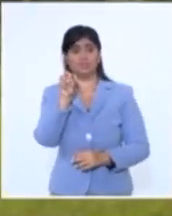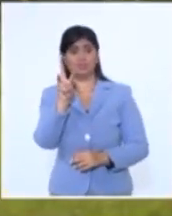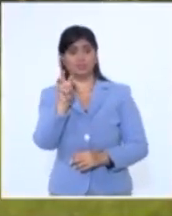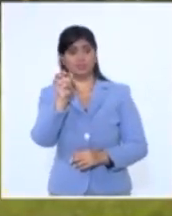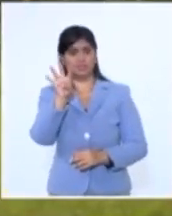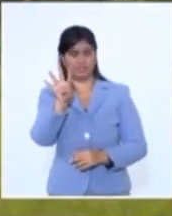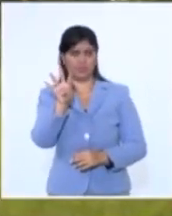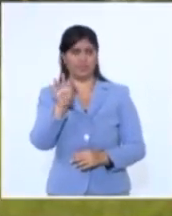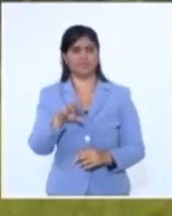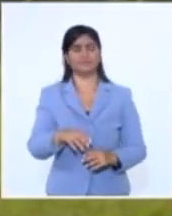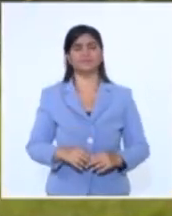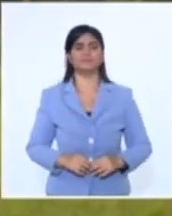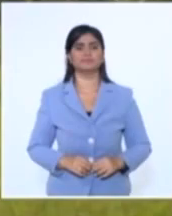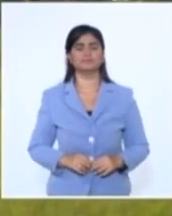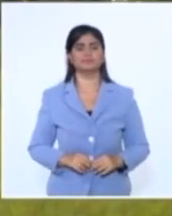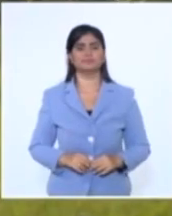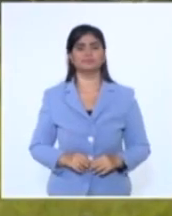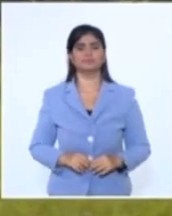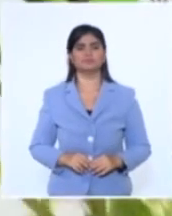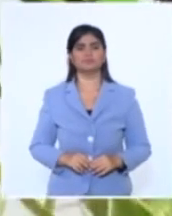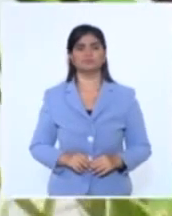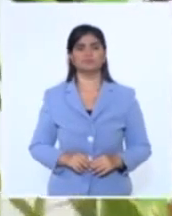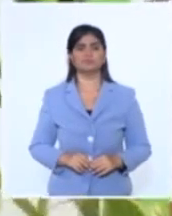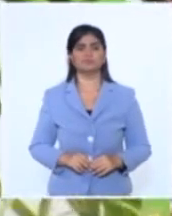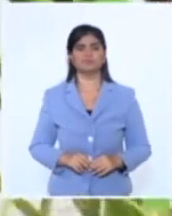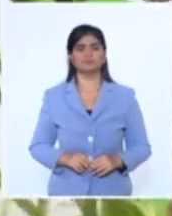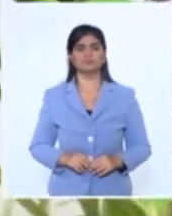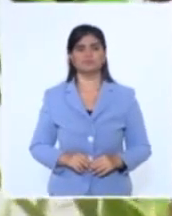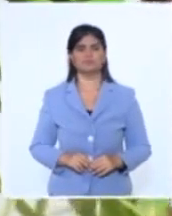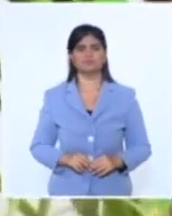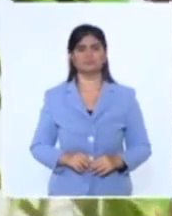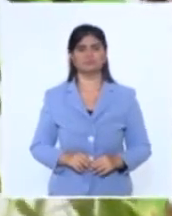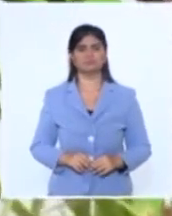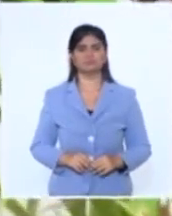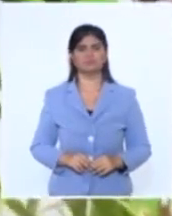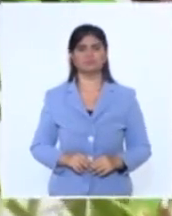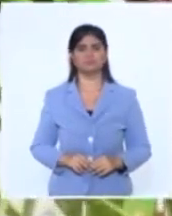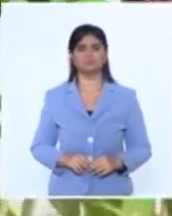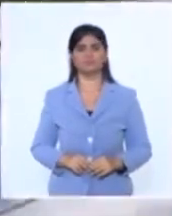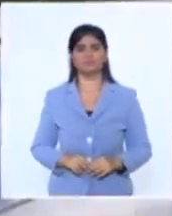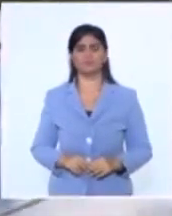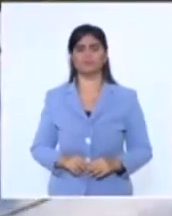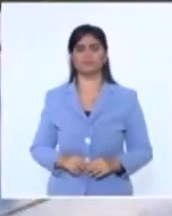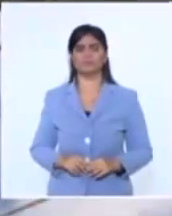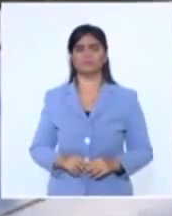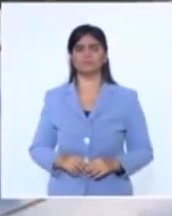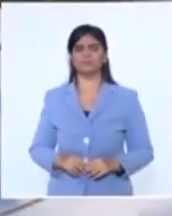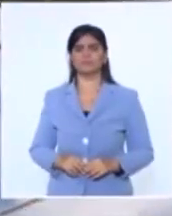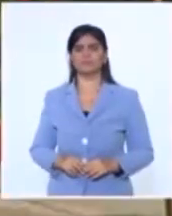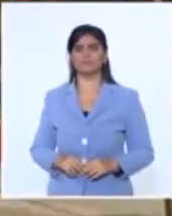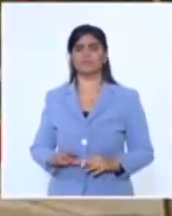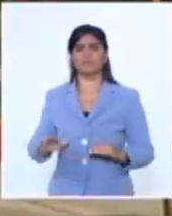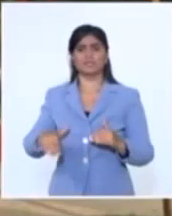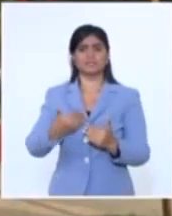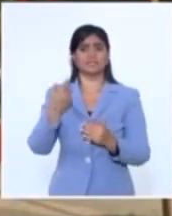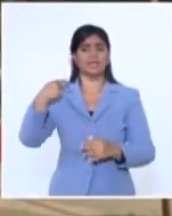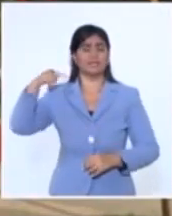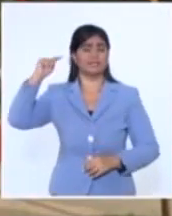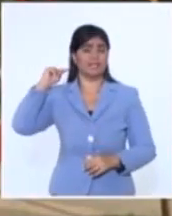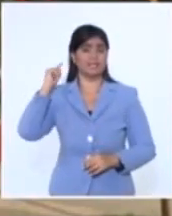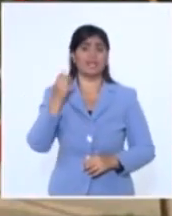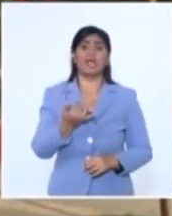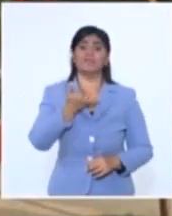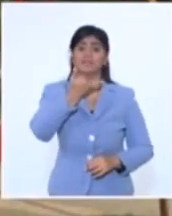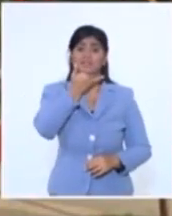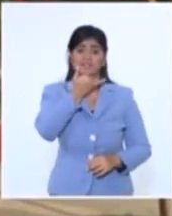134 megawatts. Decirle que en el día de ayer sí ocurrieron un nivel de afectaciones al servicio, no por déficit